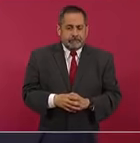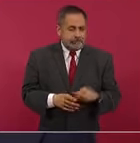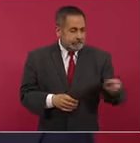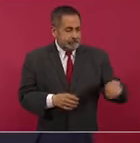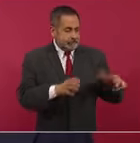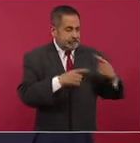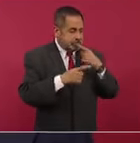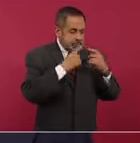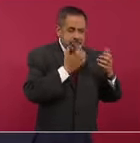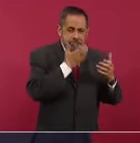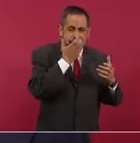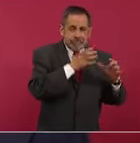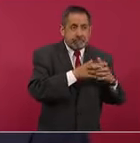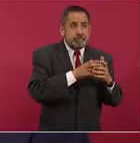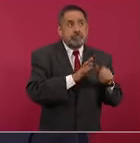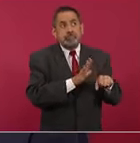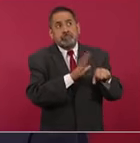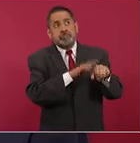conservadores